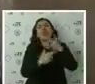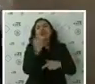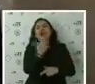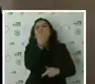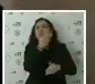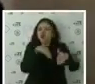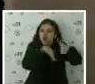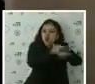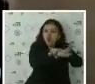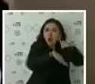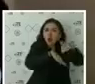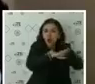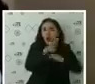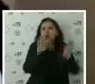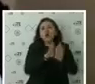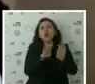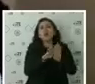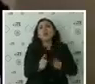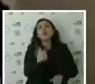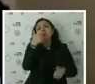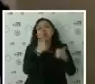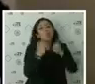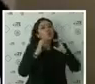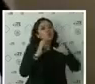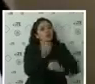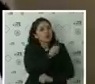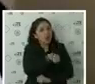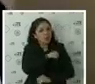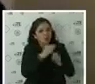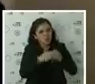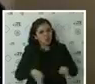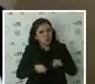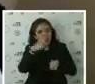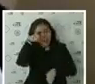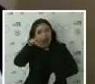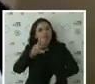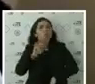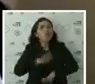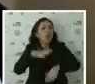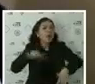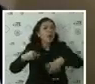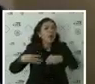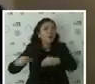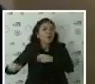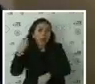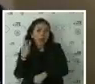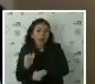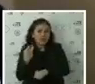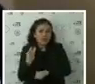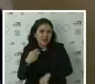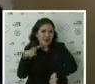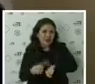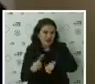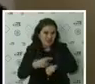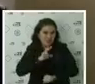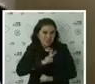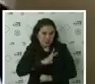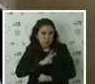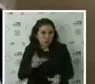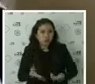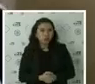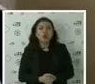escuelas, obviamente al inicio con las medidas sanitarias para que no se siga contagiando más el